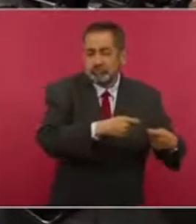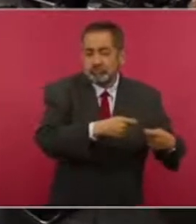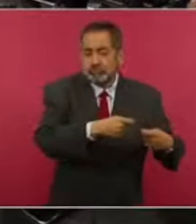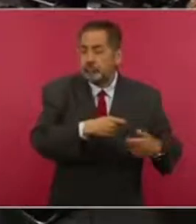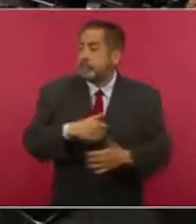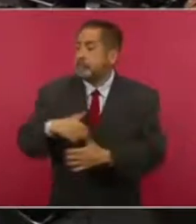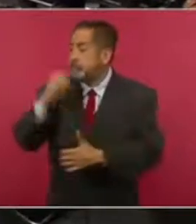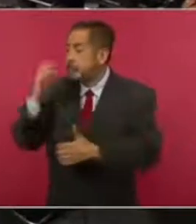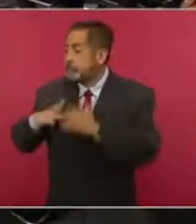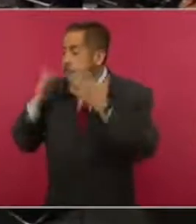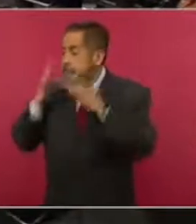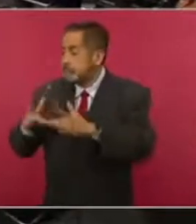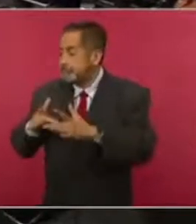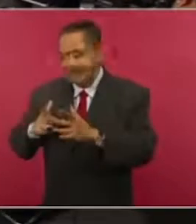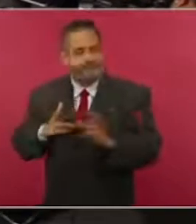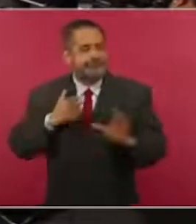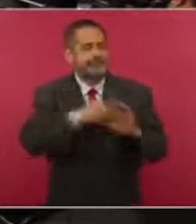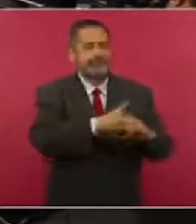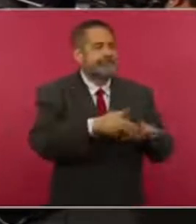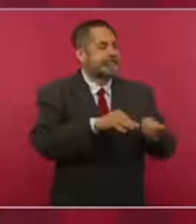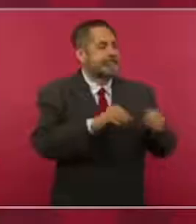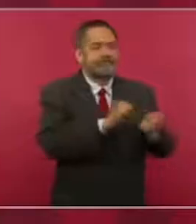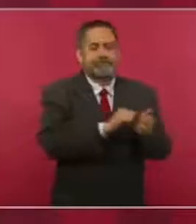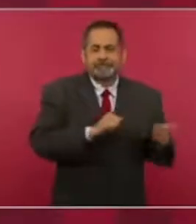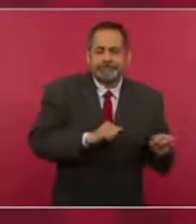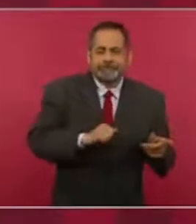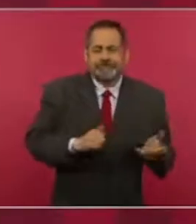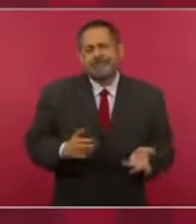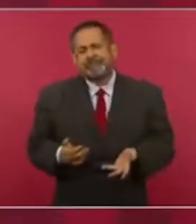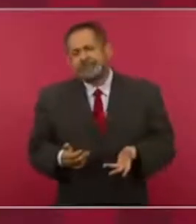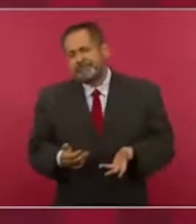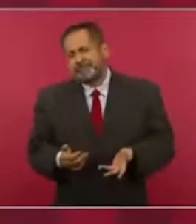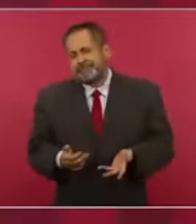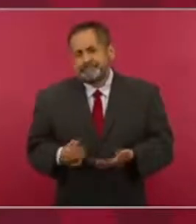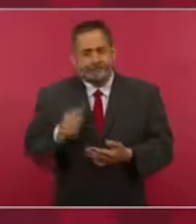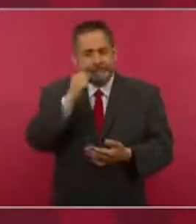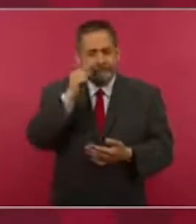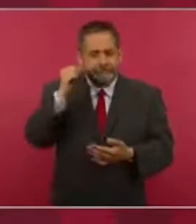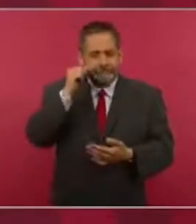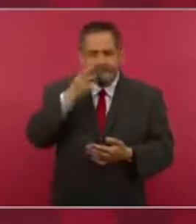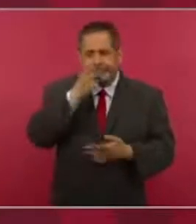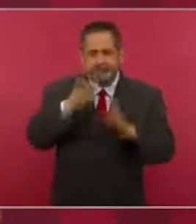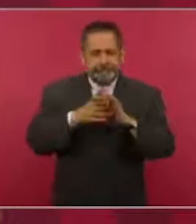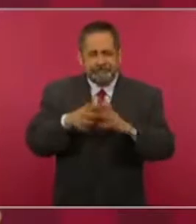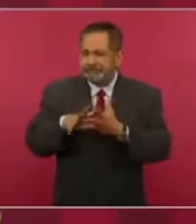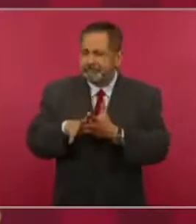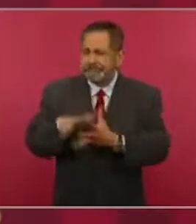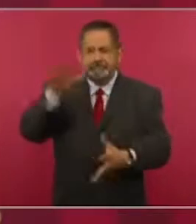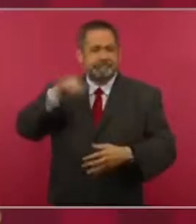Y ayer hablábamos, casi todos los directores de Pemex,